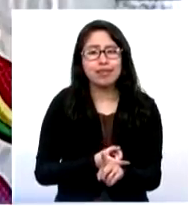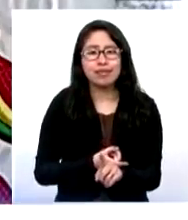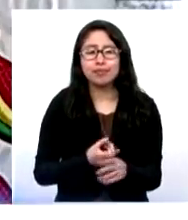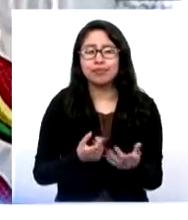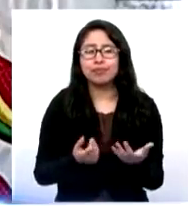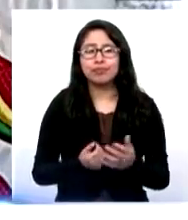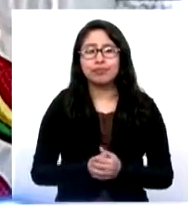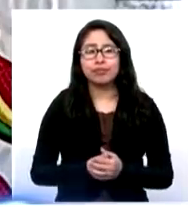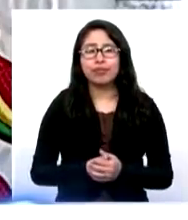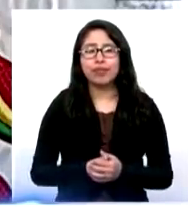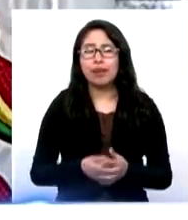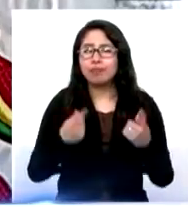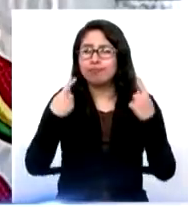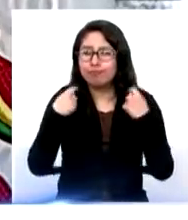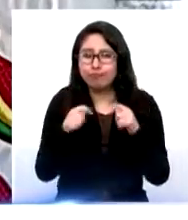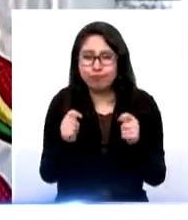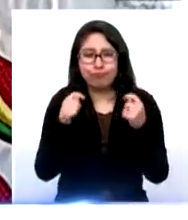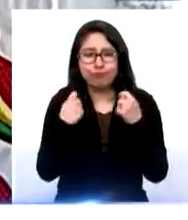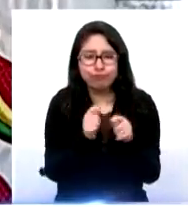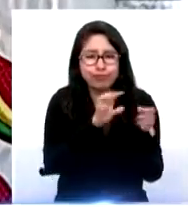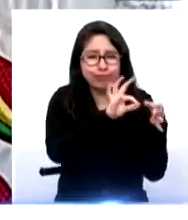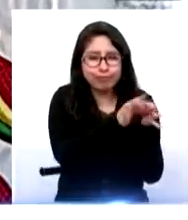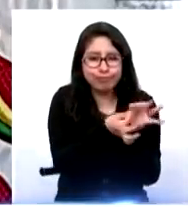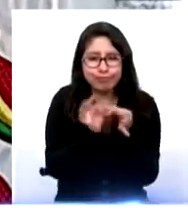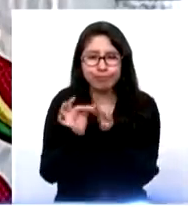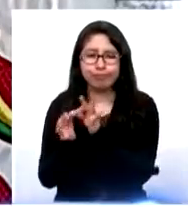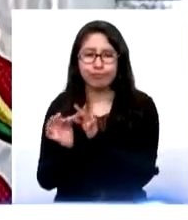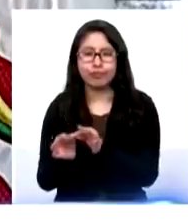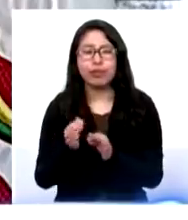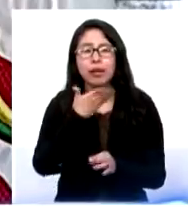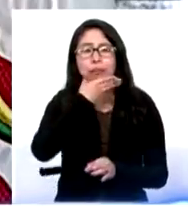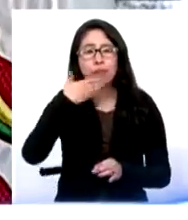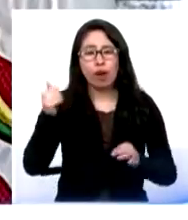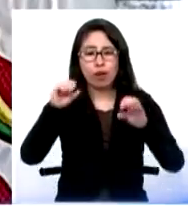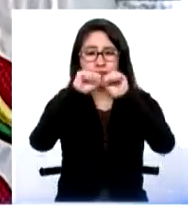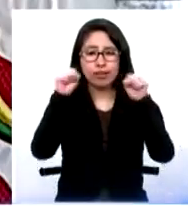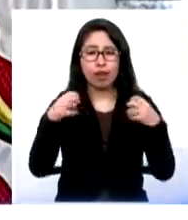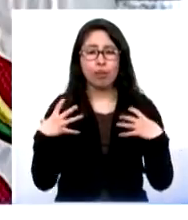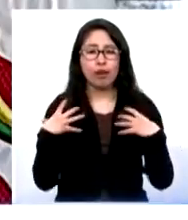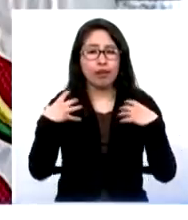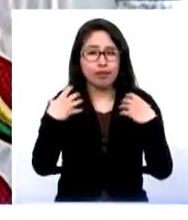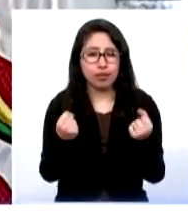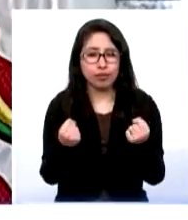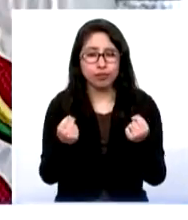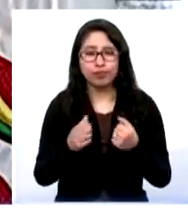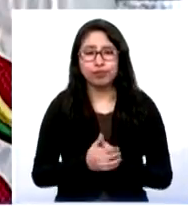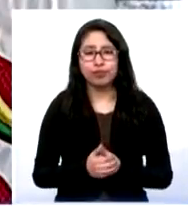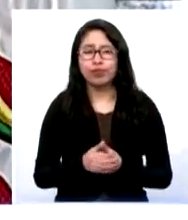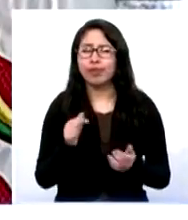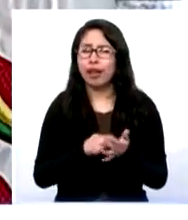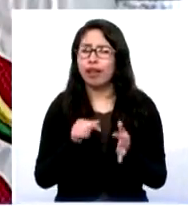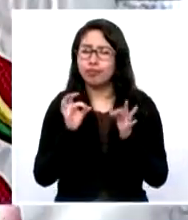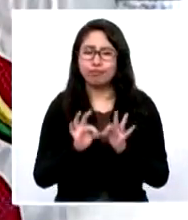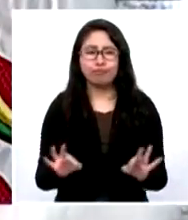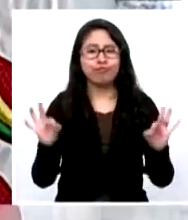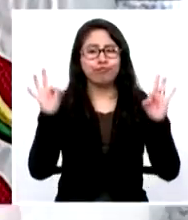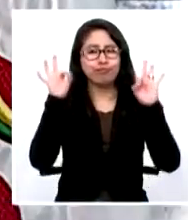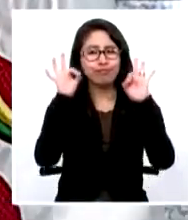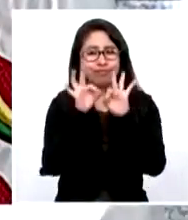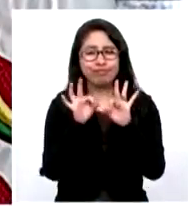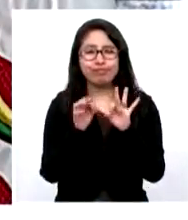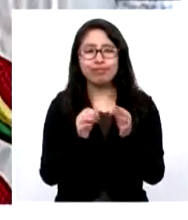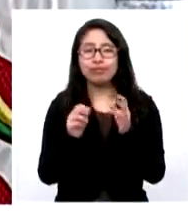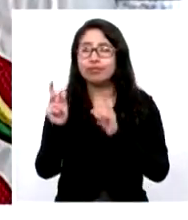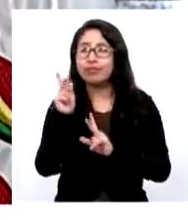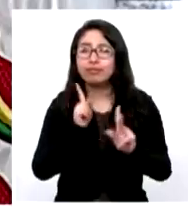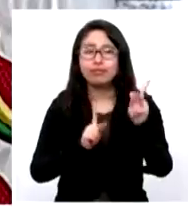no hay impuestos, el país está paralizado, se ha mejorado ese sistema de salud. Entonces creo que es muy importante que el pueblo